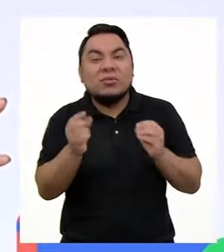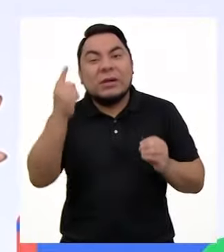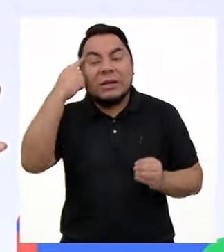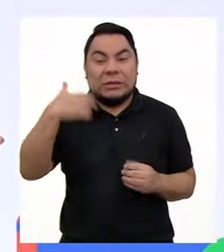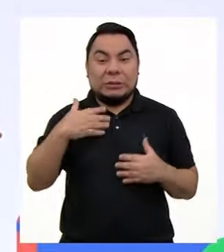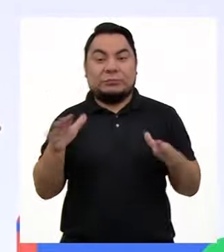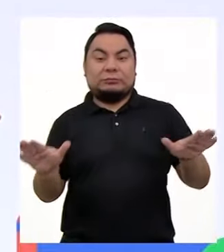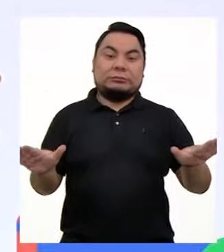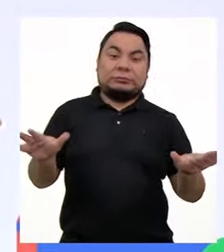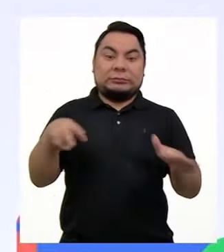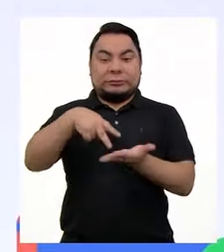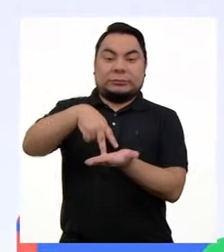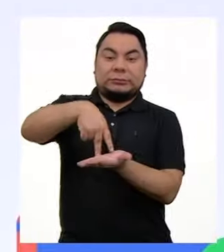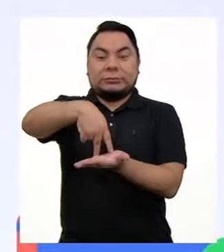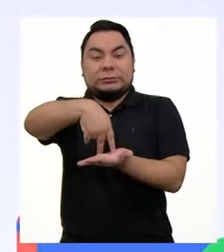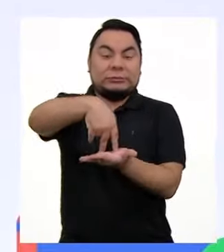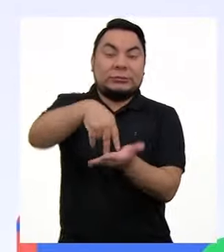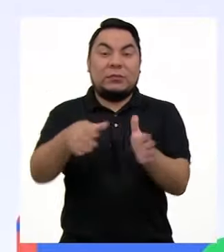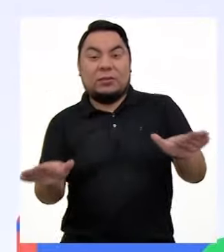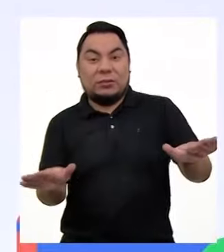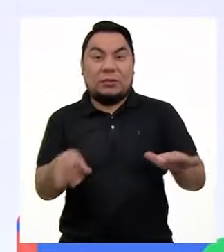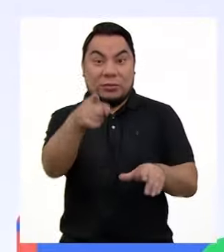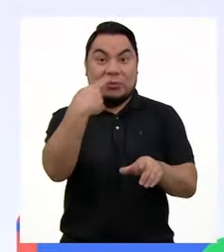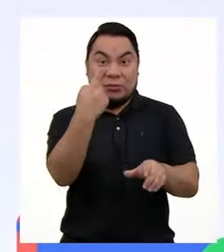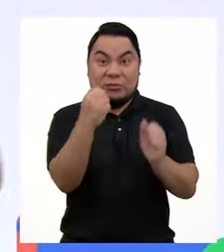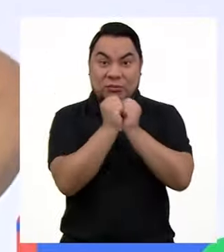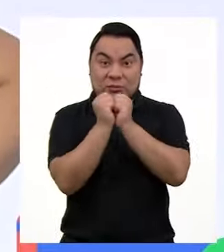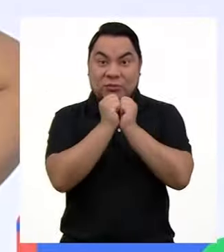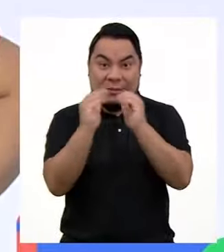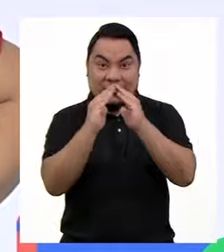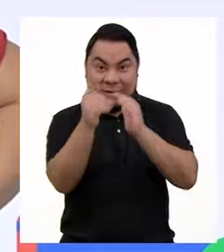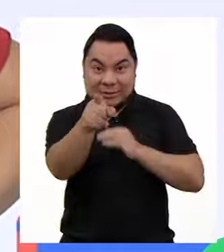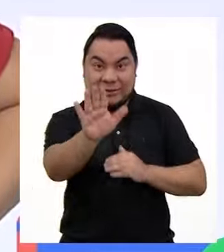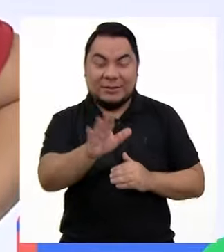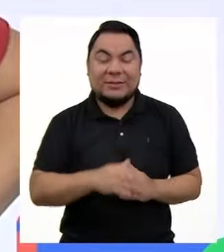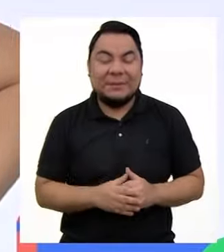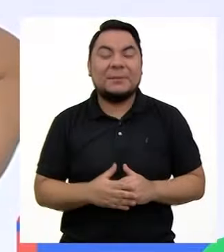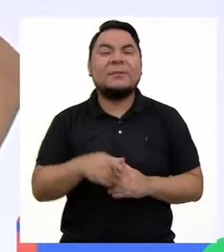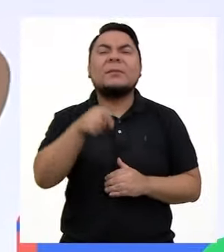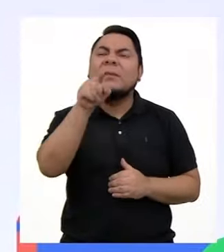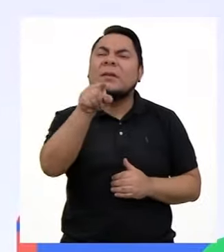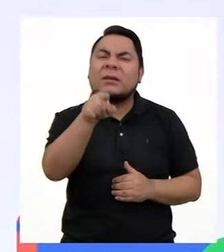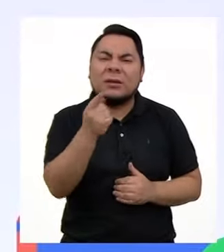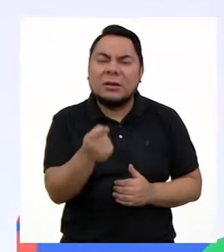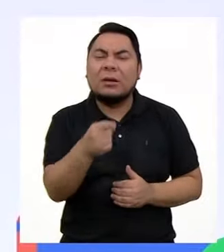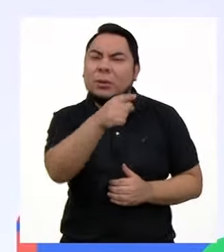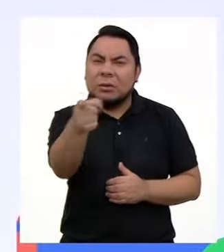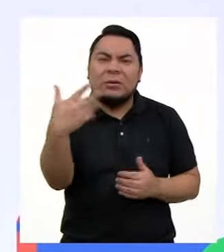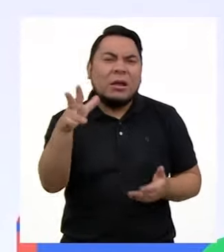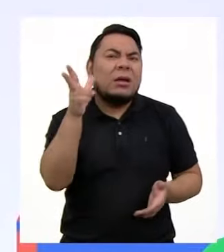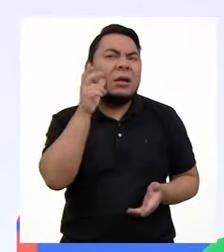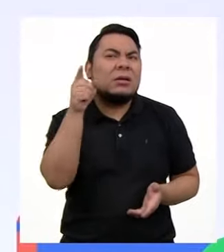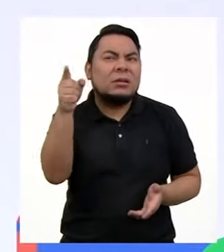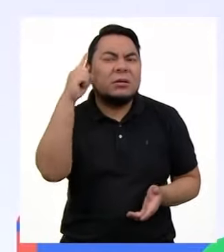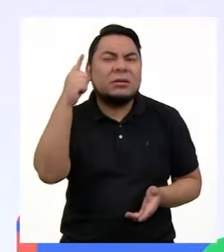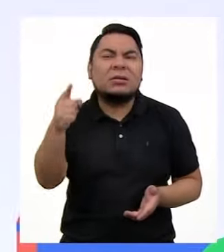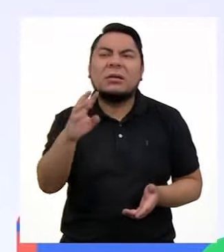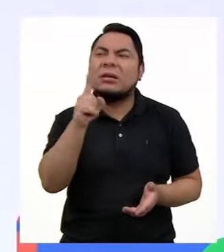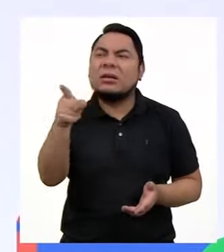el equilibrio. Ustedes tienen que hacerlo conmigo en casa. Niñas y niños, ¿ustedes han escuchado hablar de